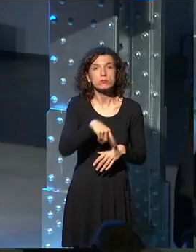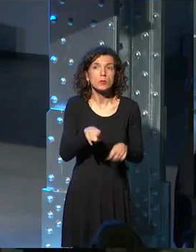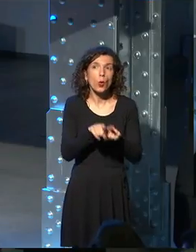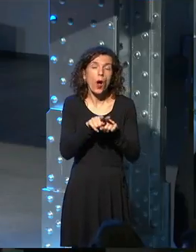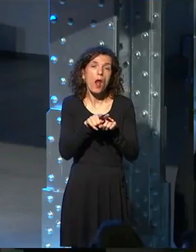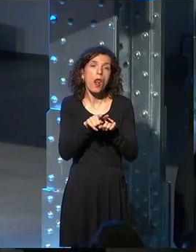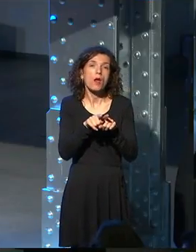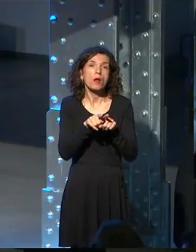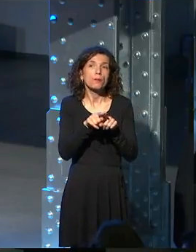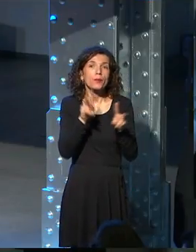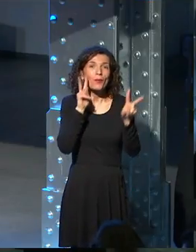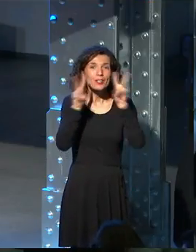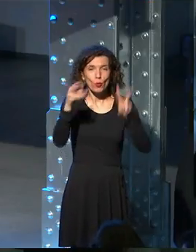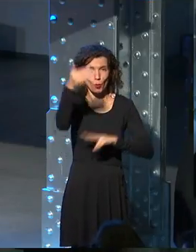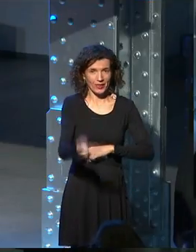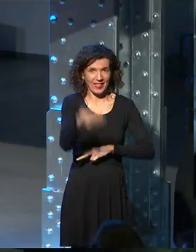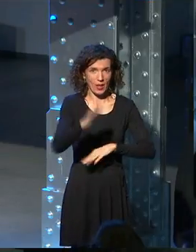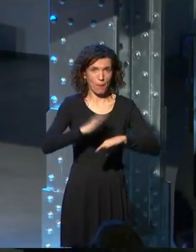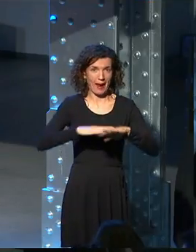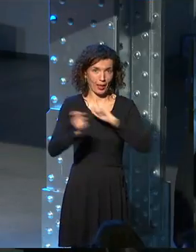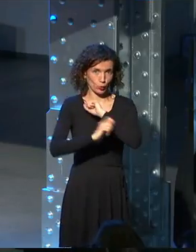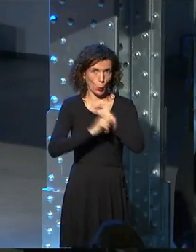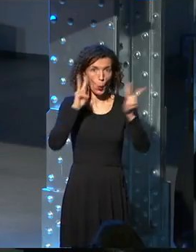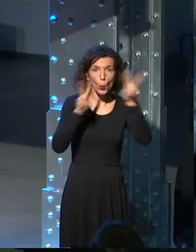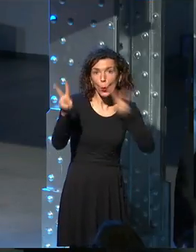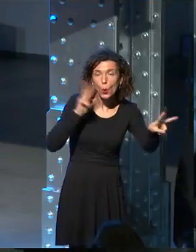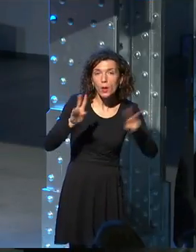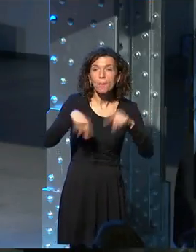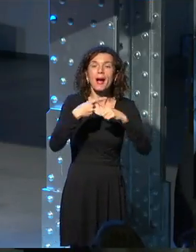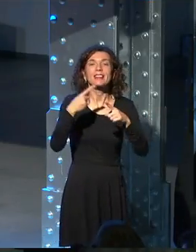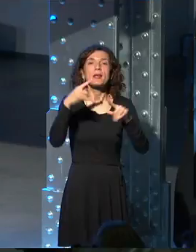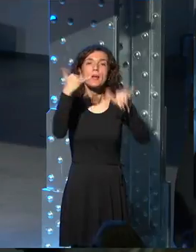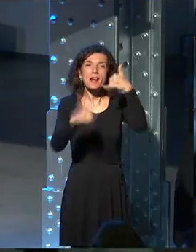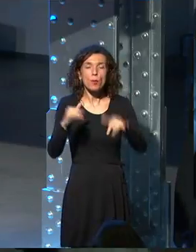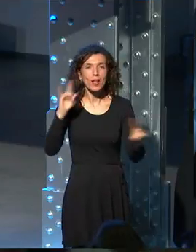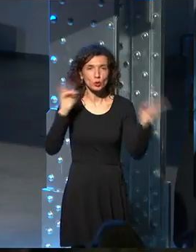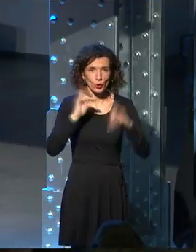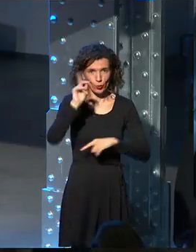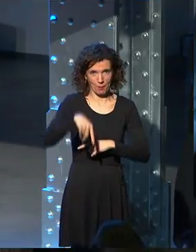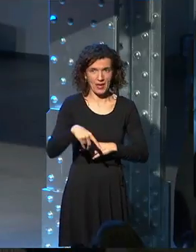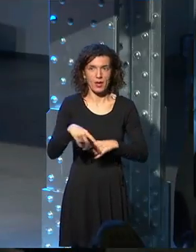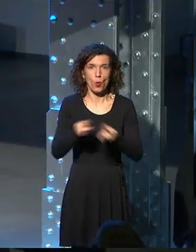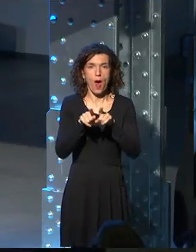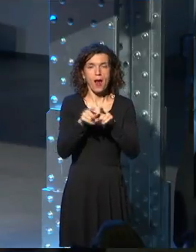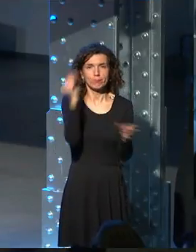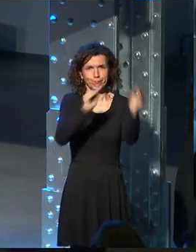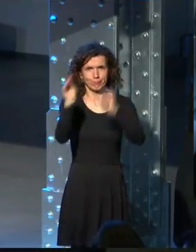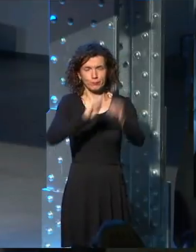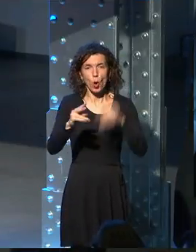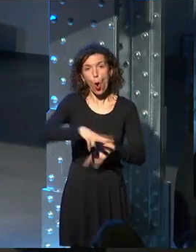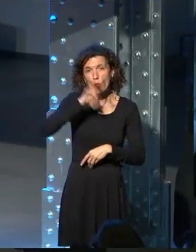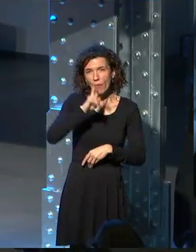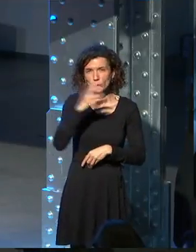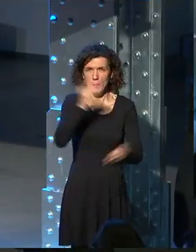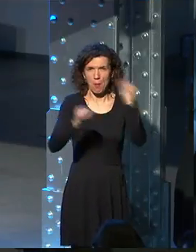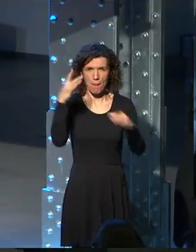la visión es fundamental en los trucos, pero también manipulan el sonido, también manipulan incluso el